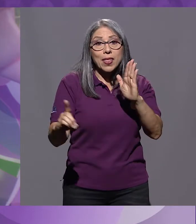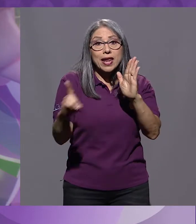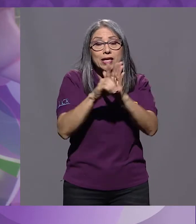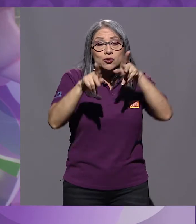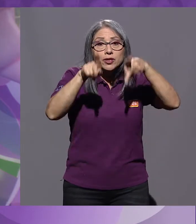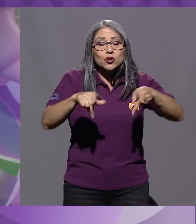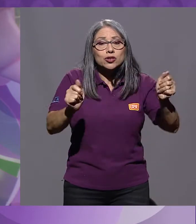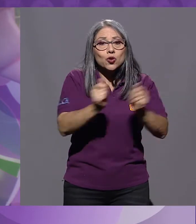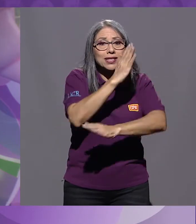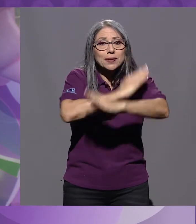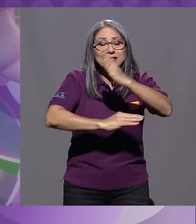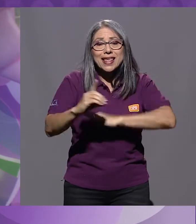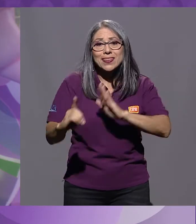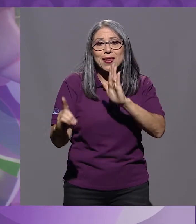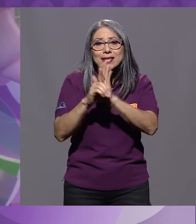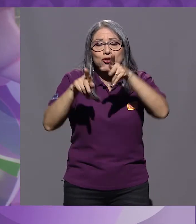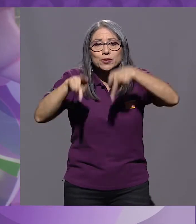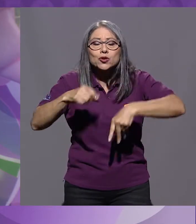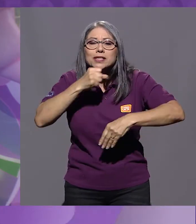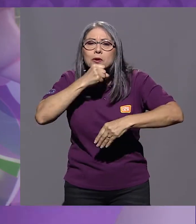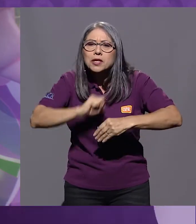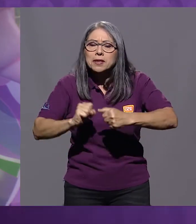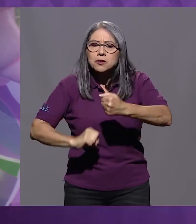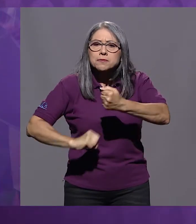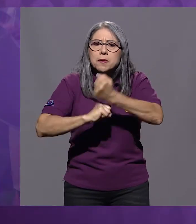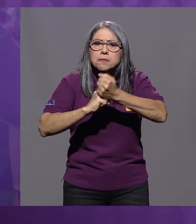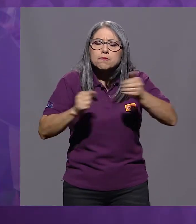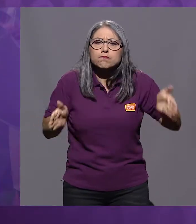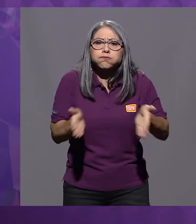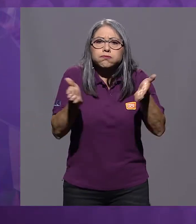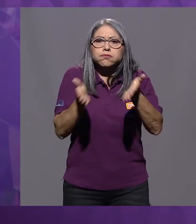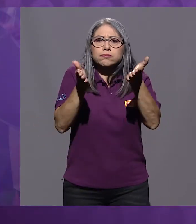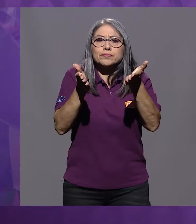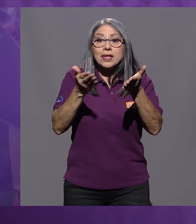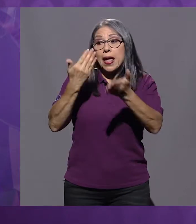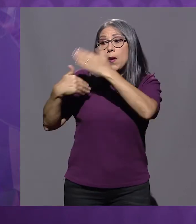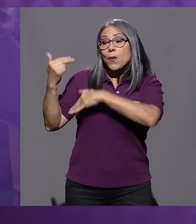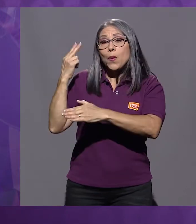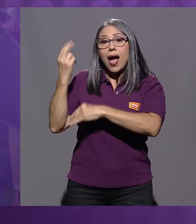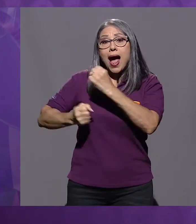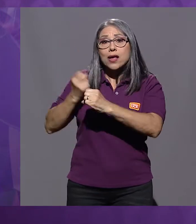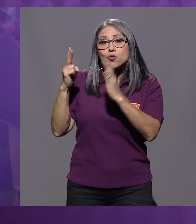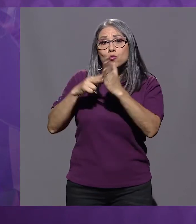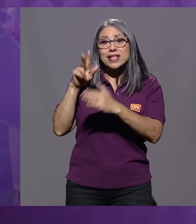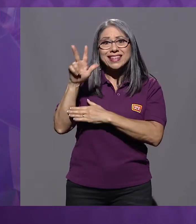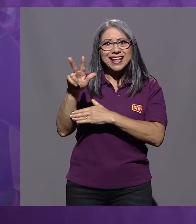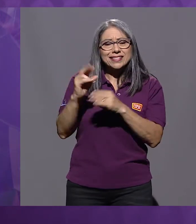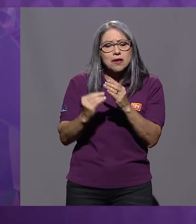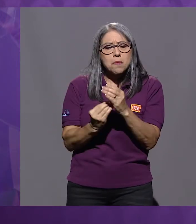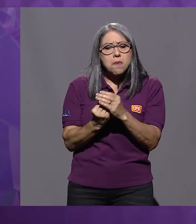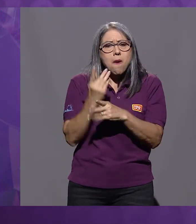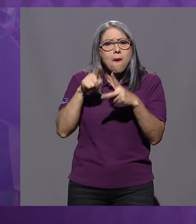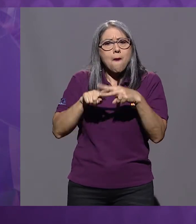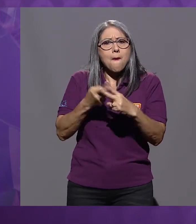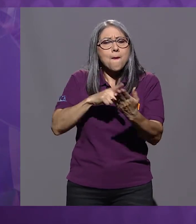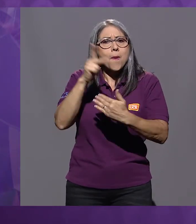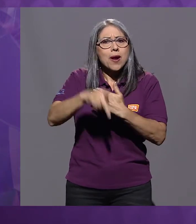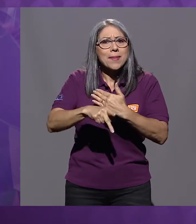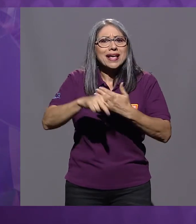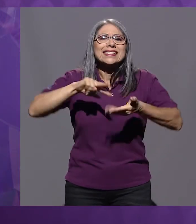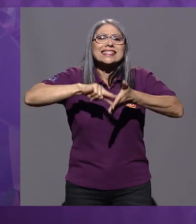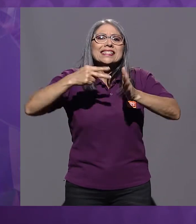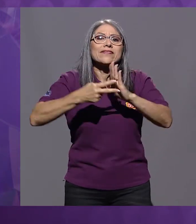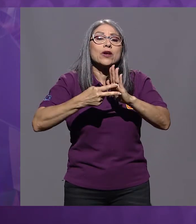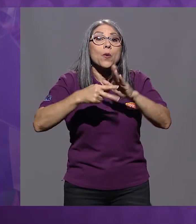de las personas con discapacidad y personas adultas mayores. La creación del programa en 2003 significó también la primera oportunidad